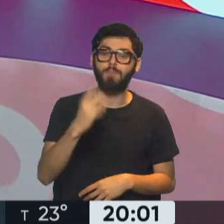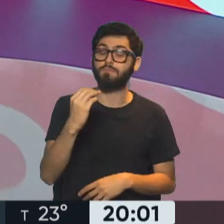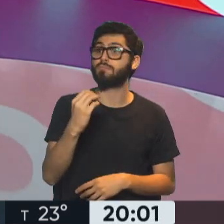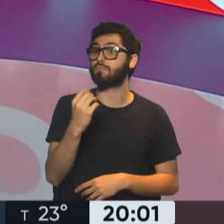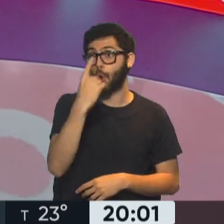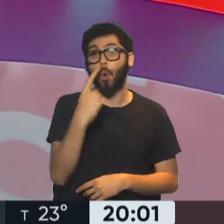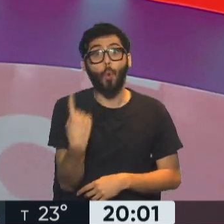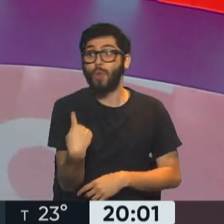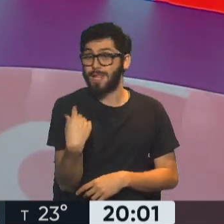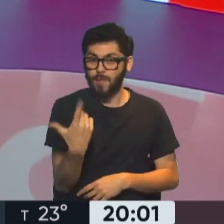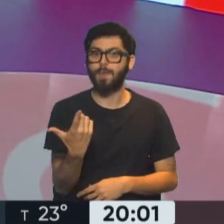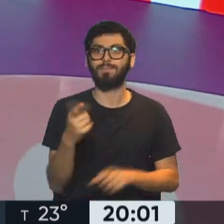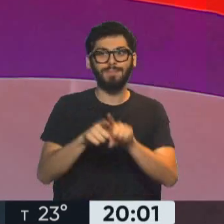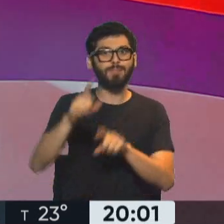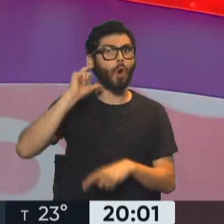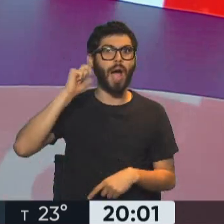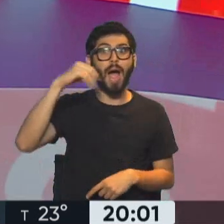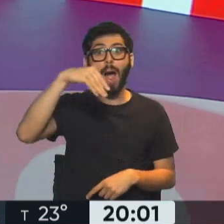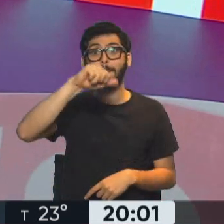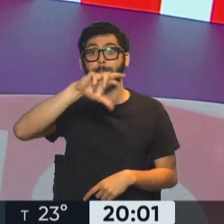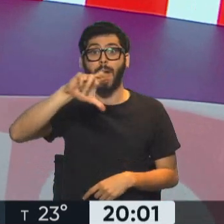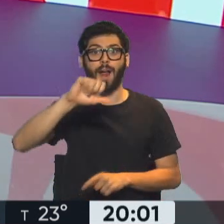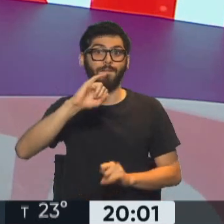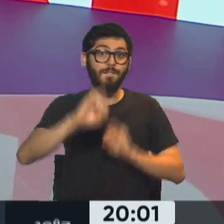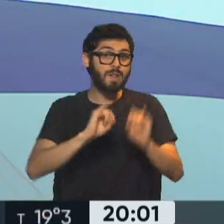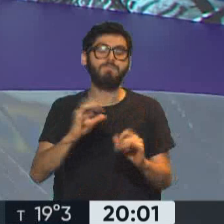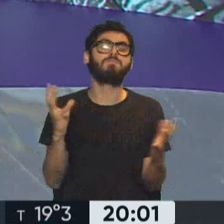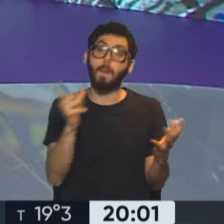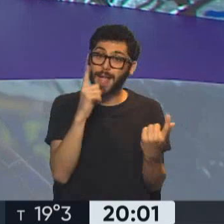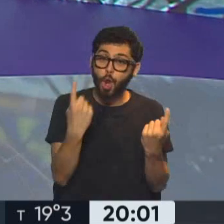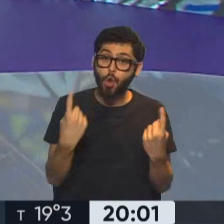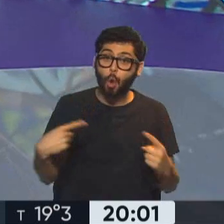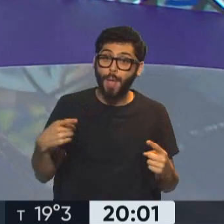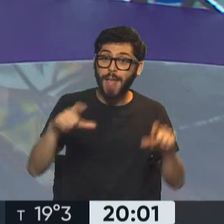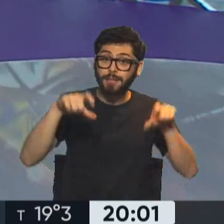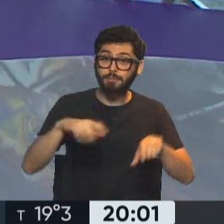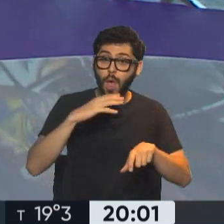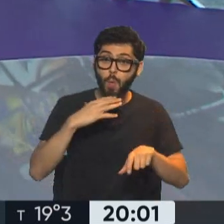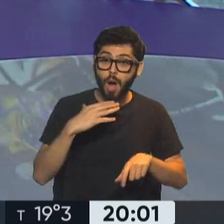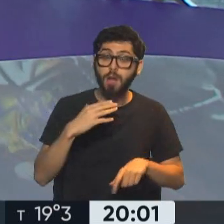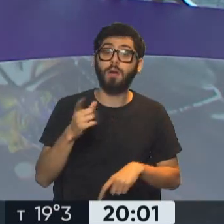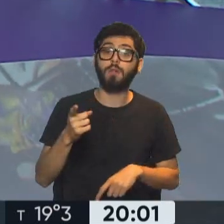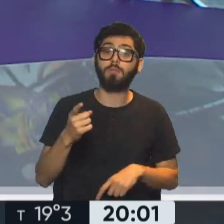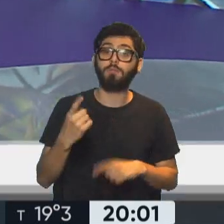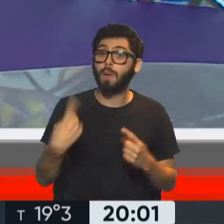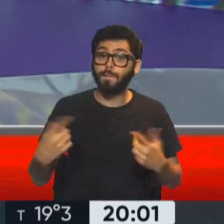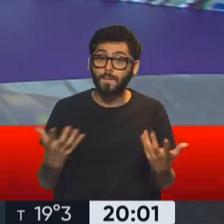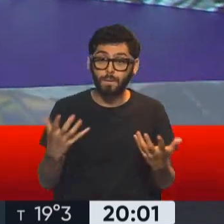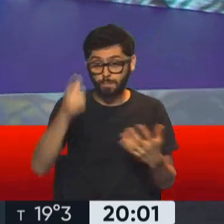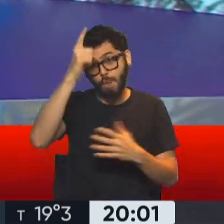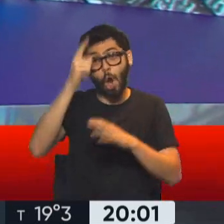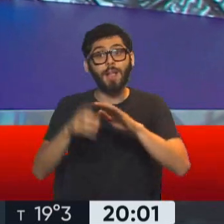El último momento, lo que empezó a contar Gabriel Gamarra. Aparentemente, novedades allí en La Bombonera. Gabriel, novedades con el allanamiento